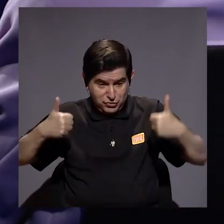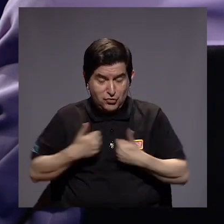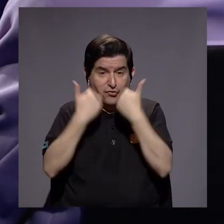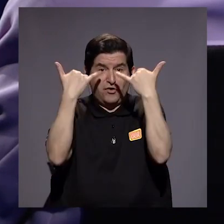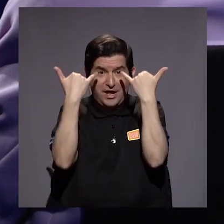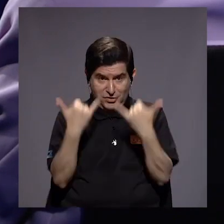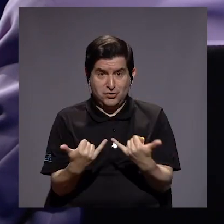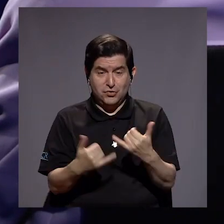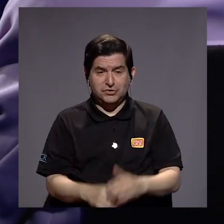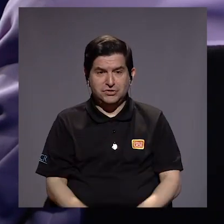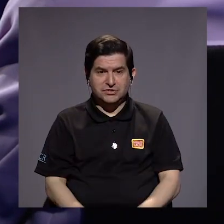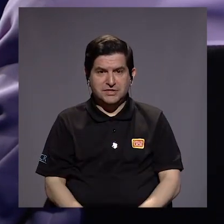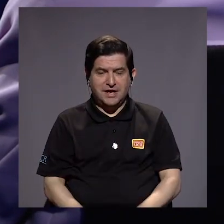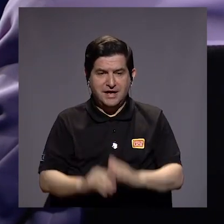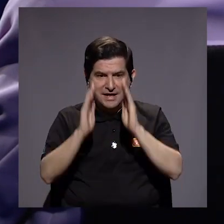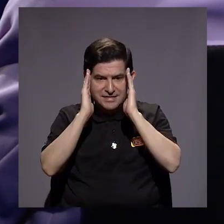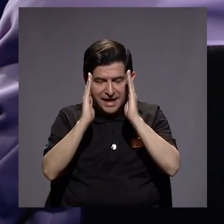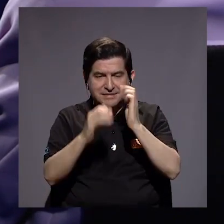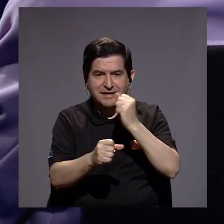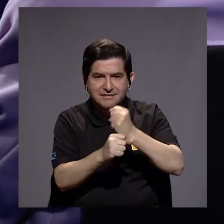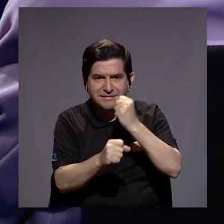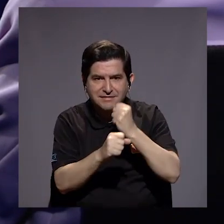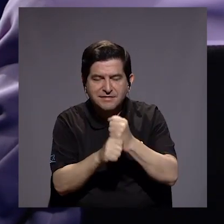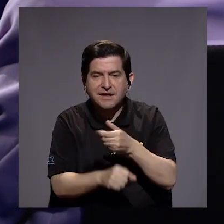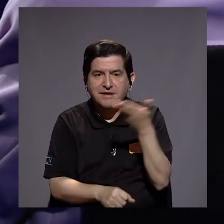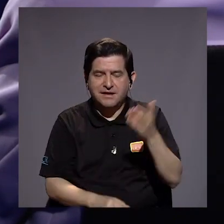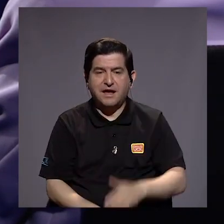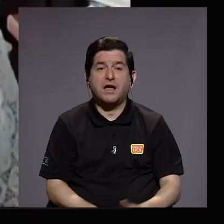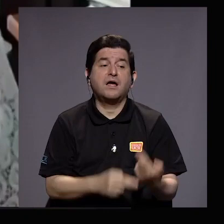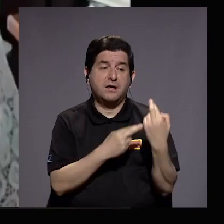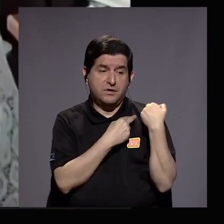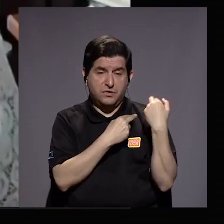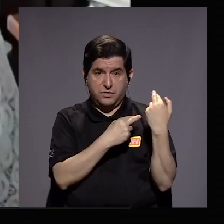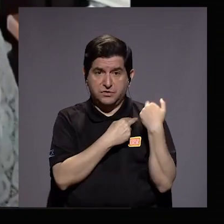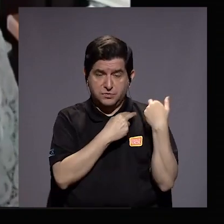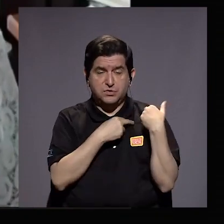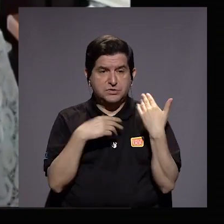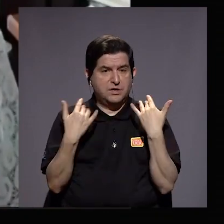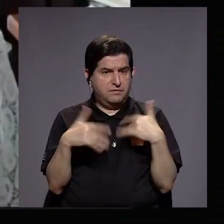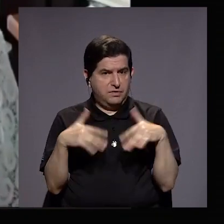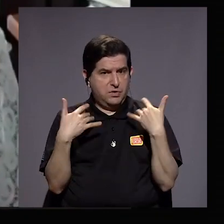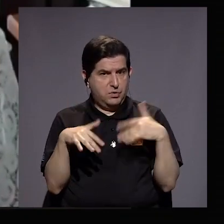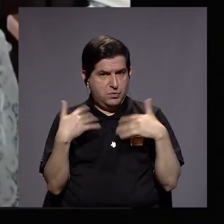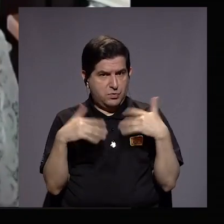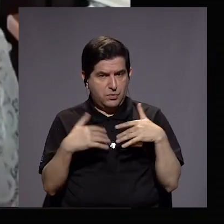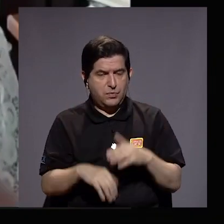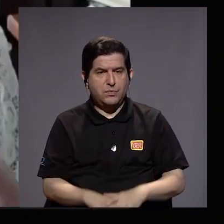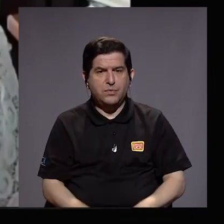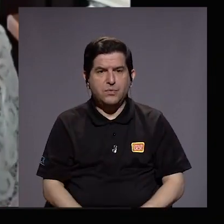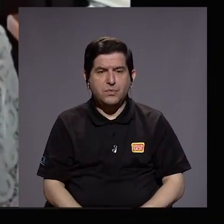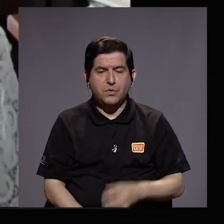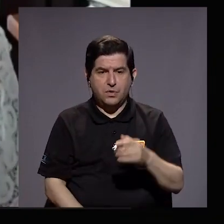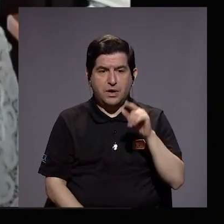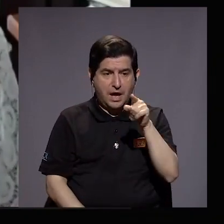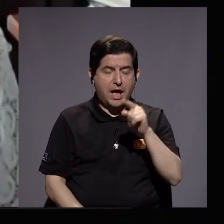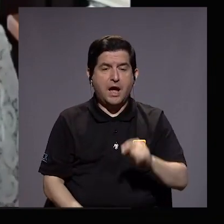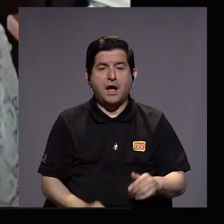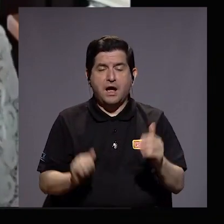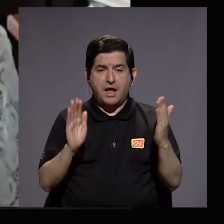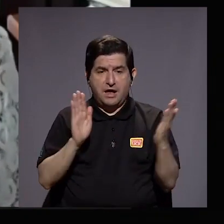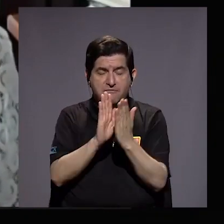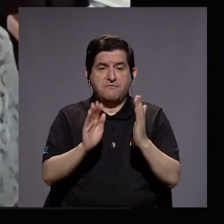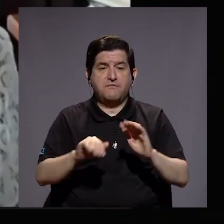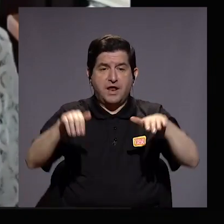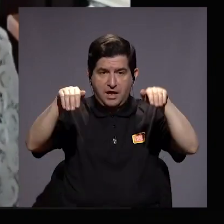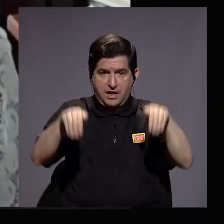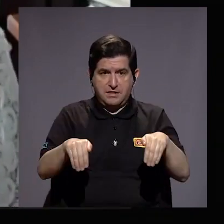reto ya de estar, de aprender el cargo, fue la responsabilidad enorme ante los magistrados,